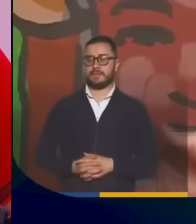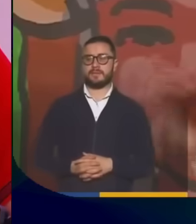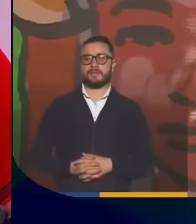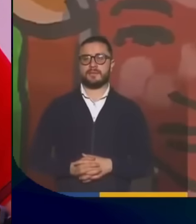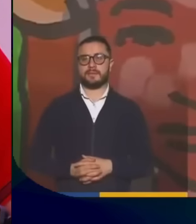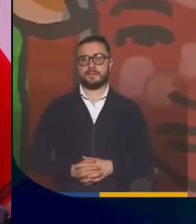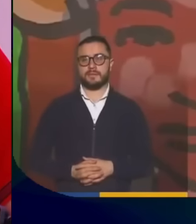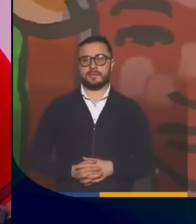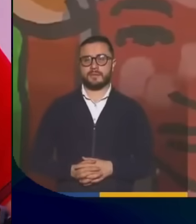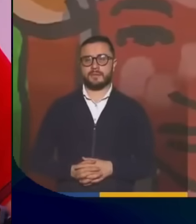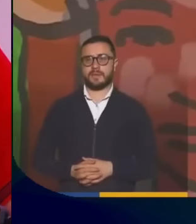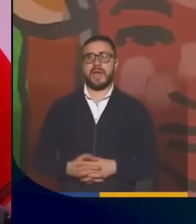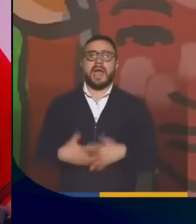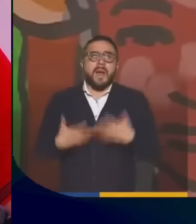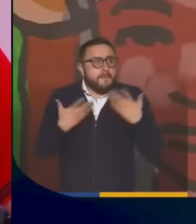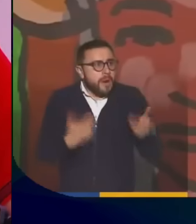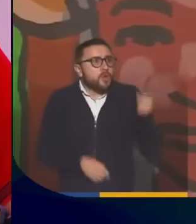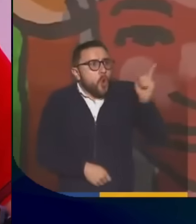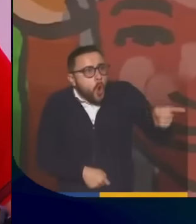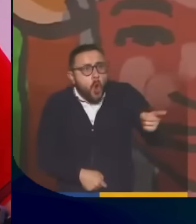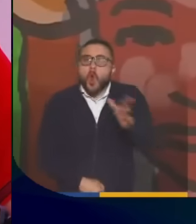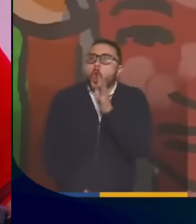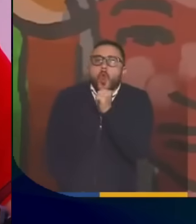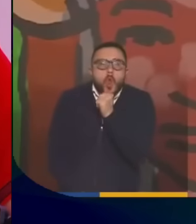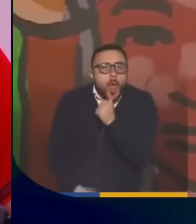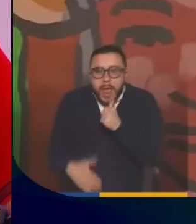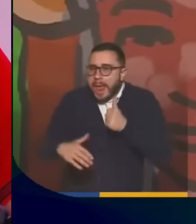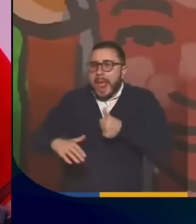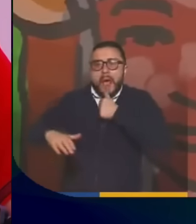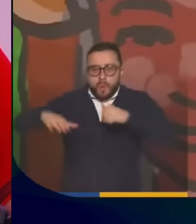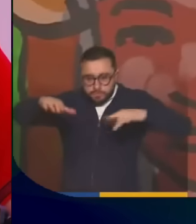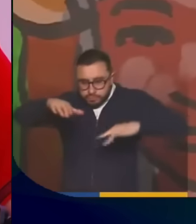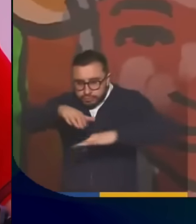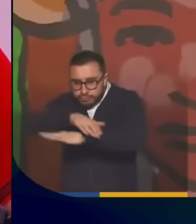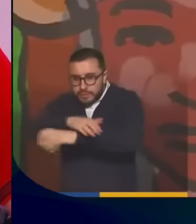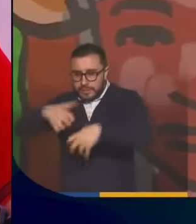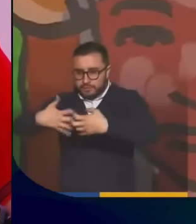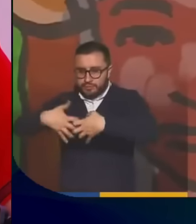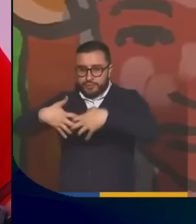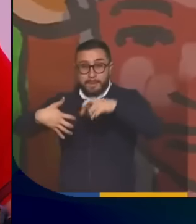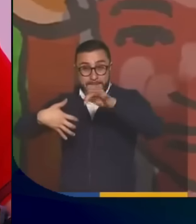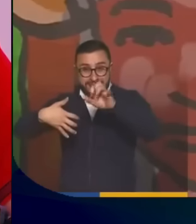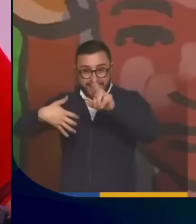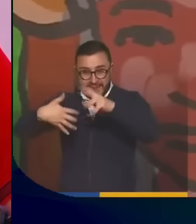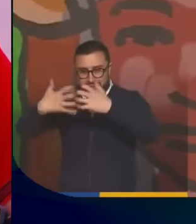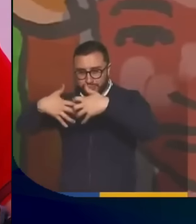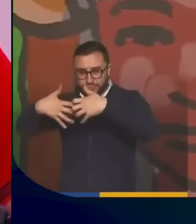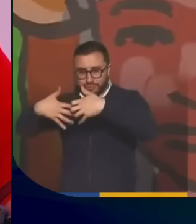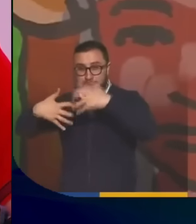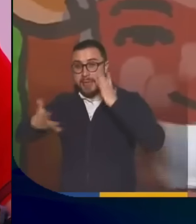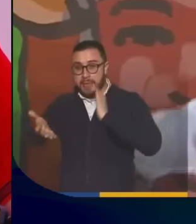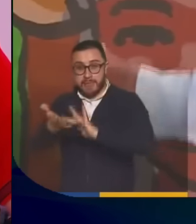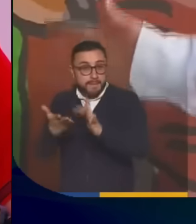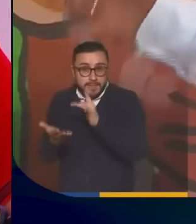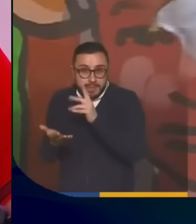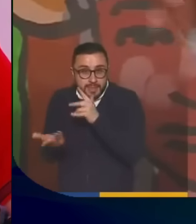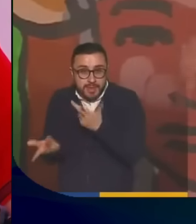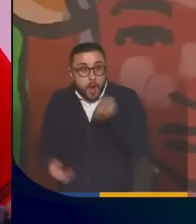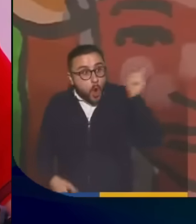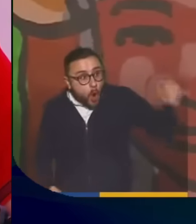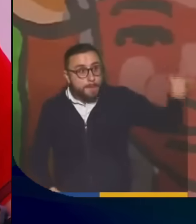Pues por eso no hay acueducto en San Basilio. No hay petar para limpiar el río. No